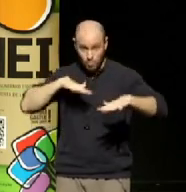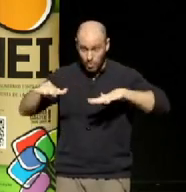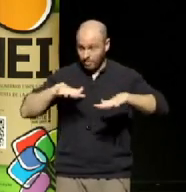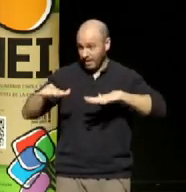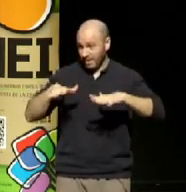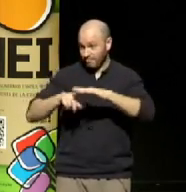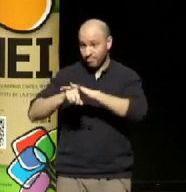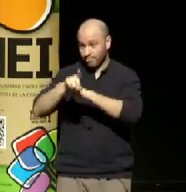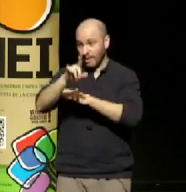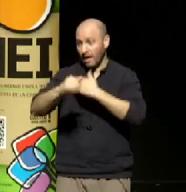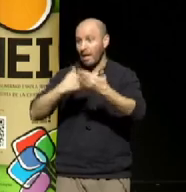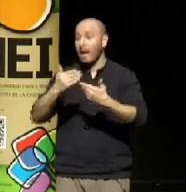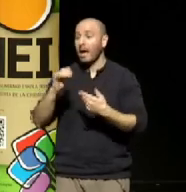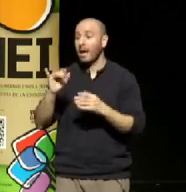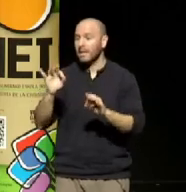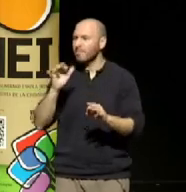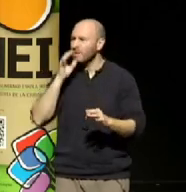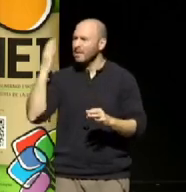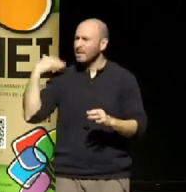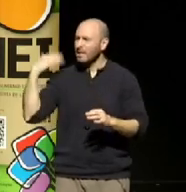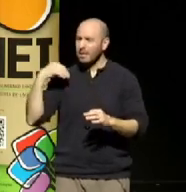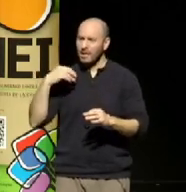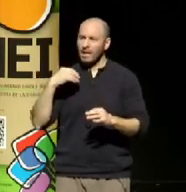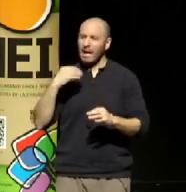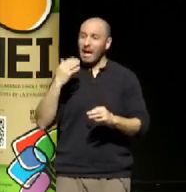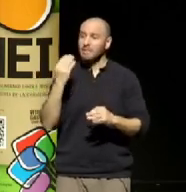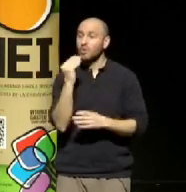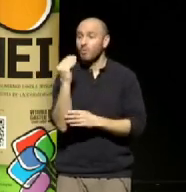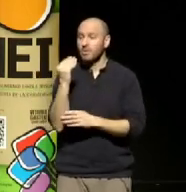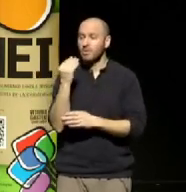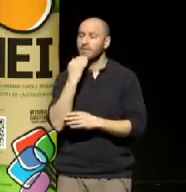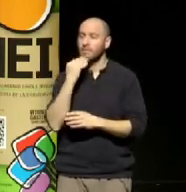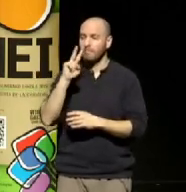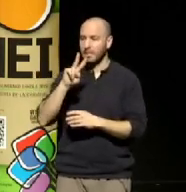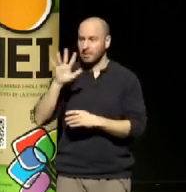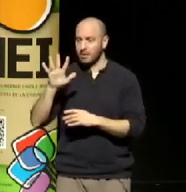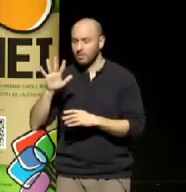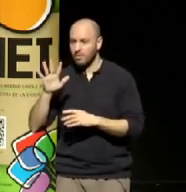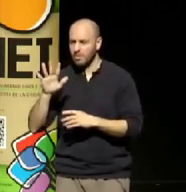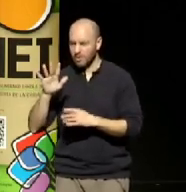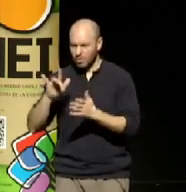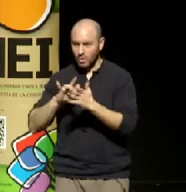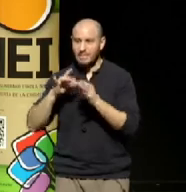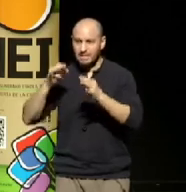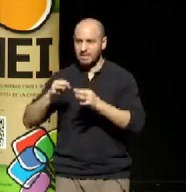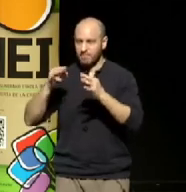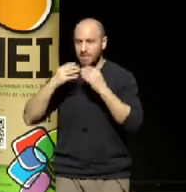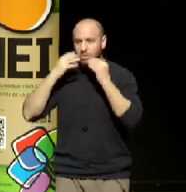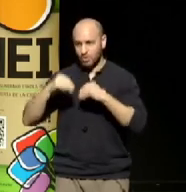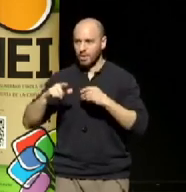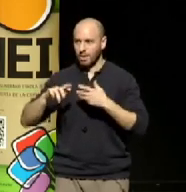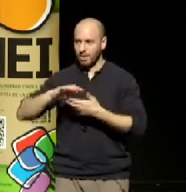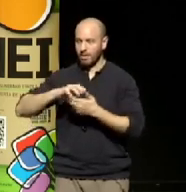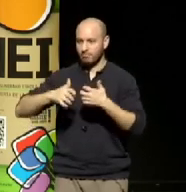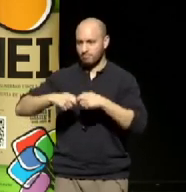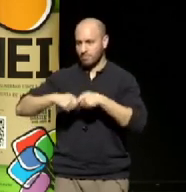decir, empezábamos poniendo la frontera de la juventud en los 25. No es, de hecho, siempre hay un drama, un pequeño drama, porque el abono joven luego no se